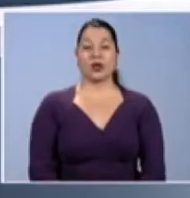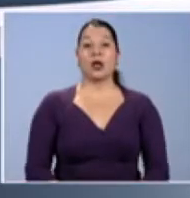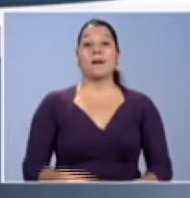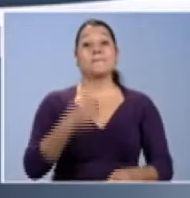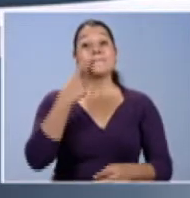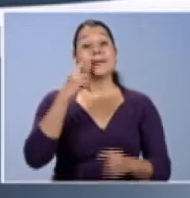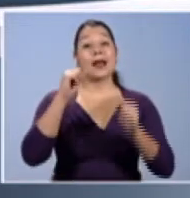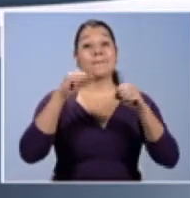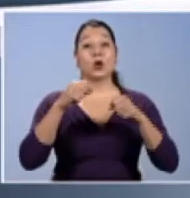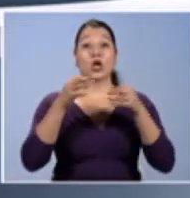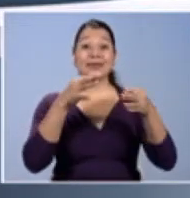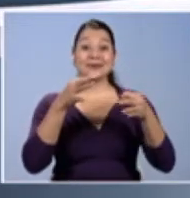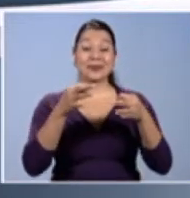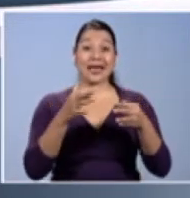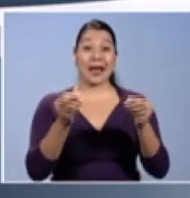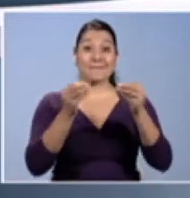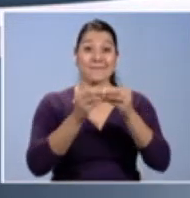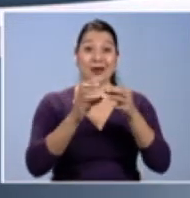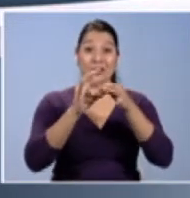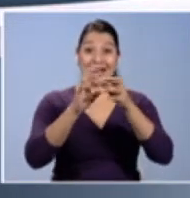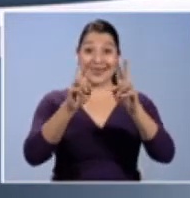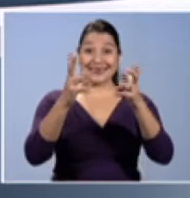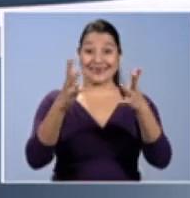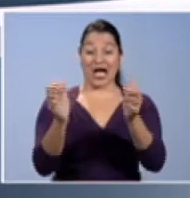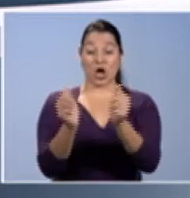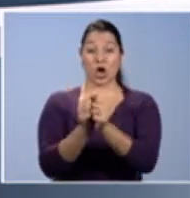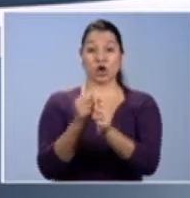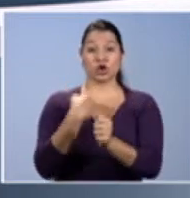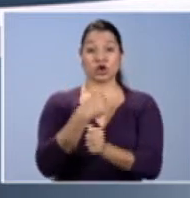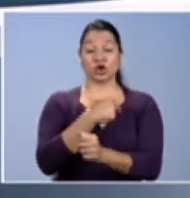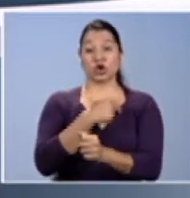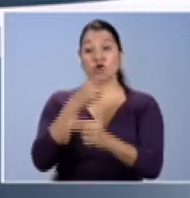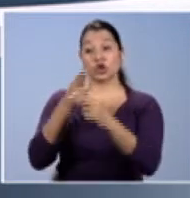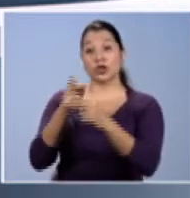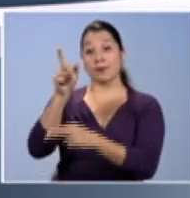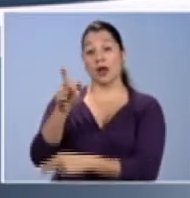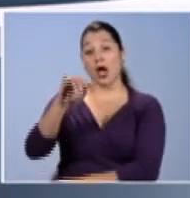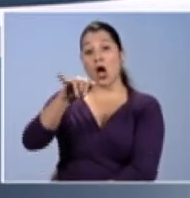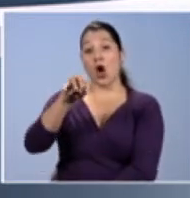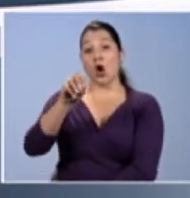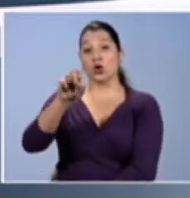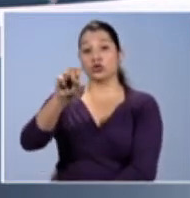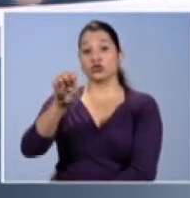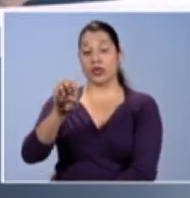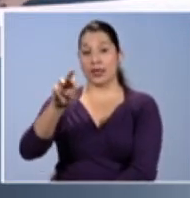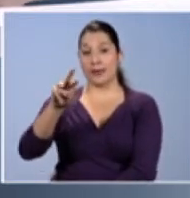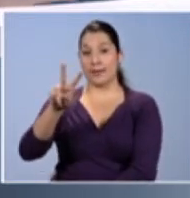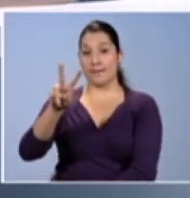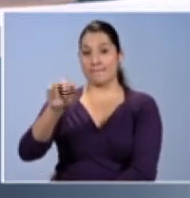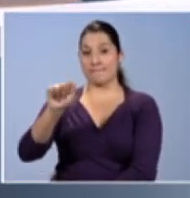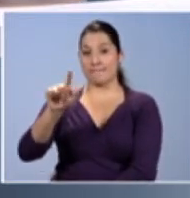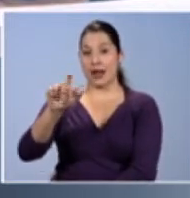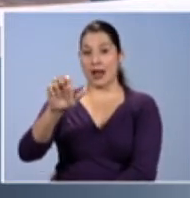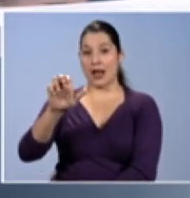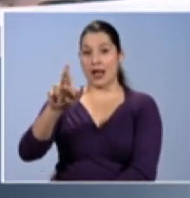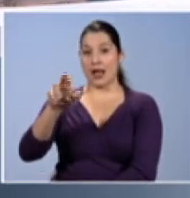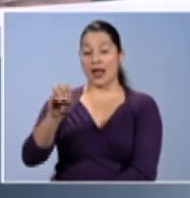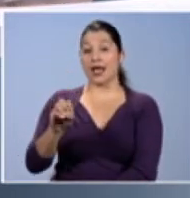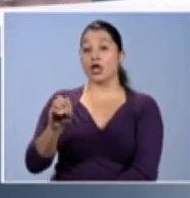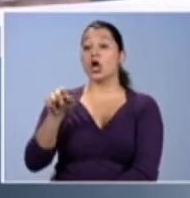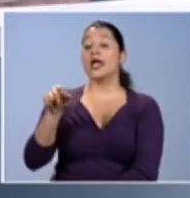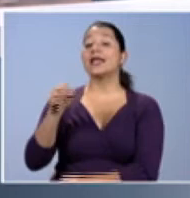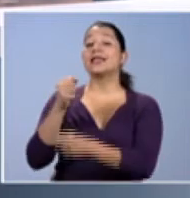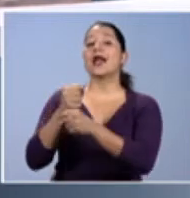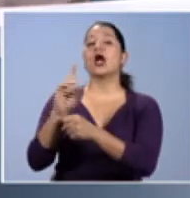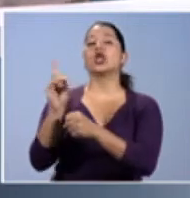Precisamente para ampliar de este tema ya está con nosotros José Valerio del grupo Manpower, quien nos tiene más datos acerca de esta información que